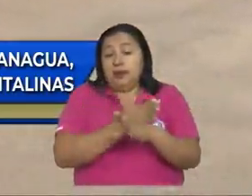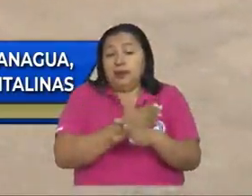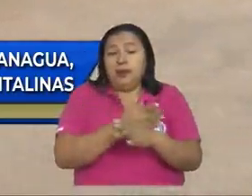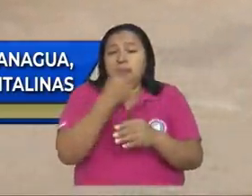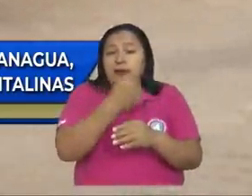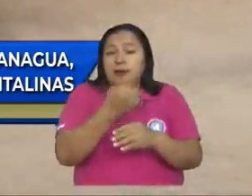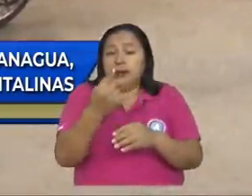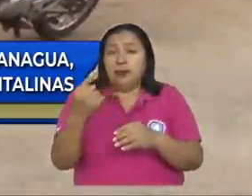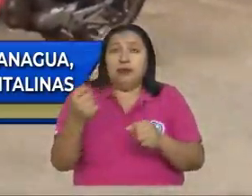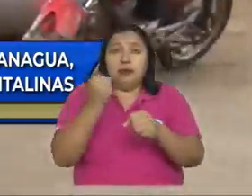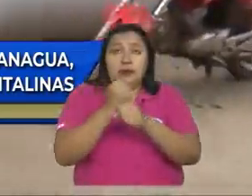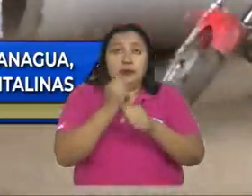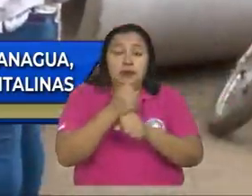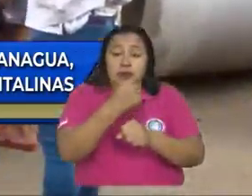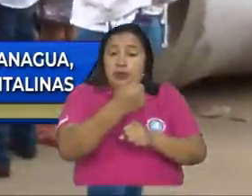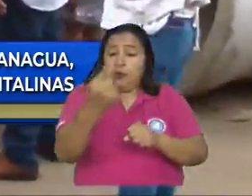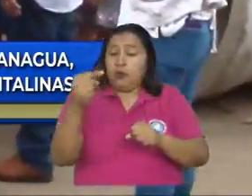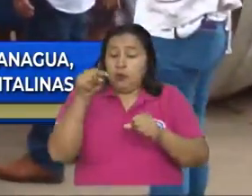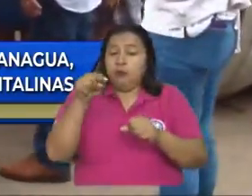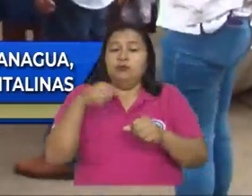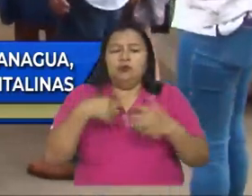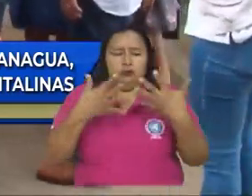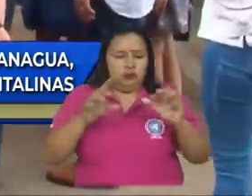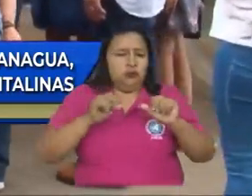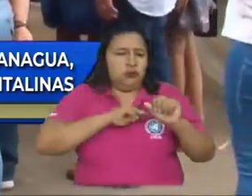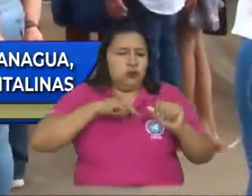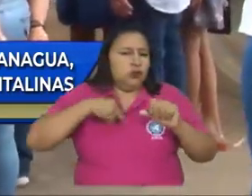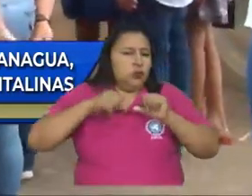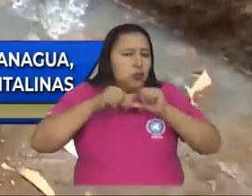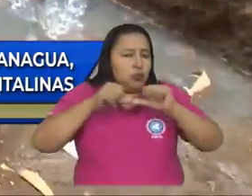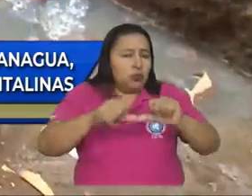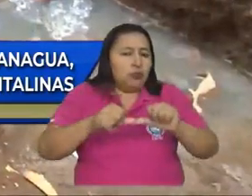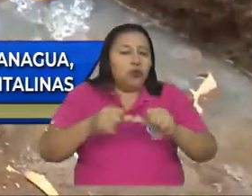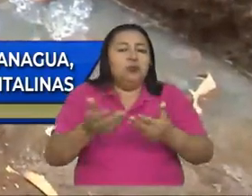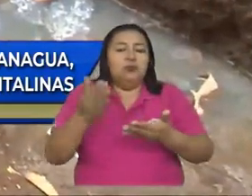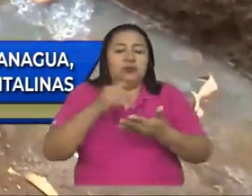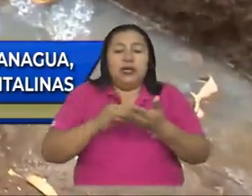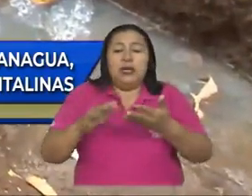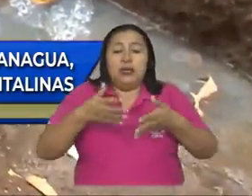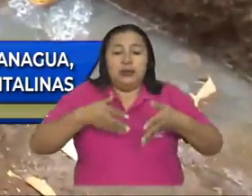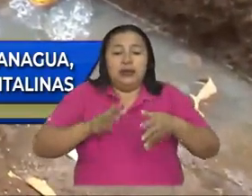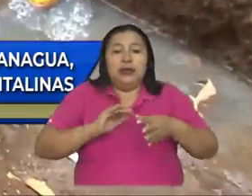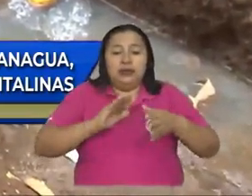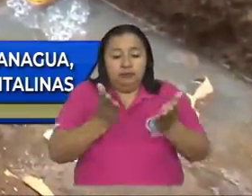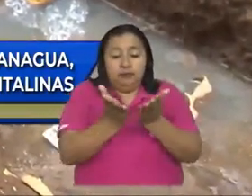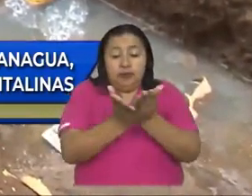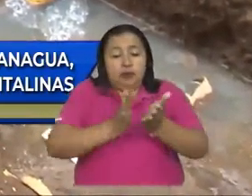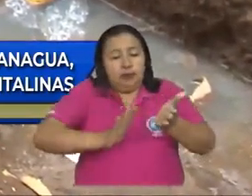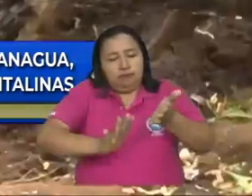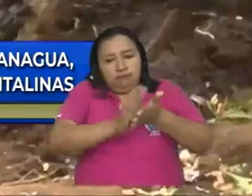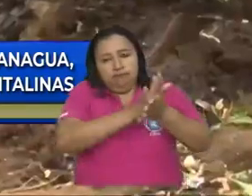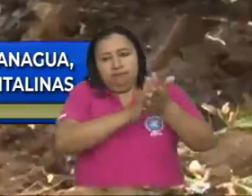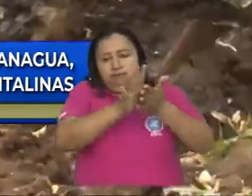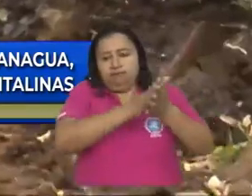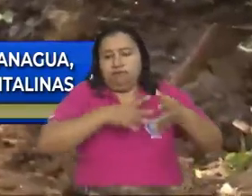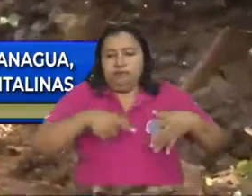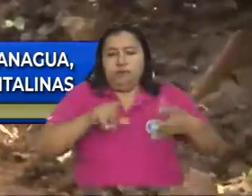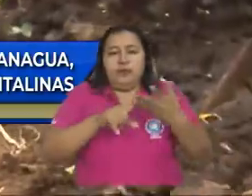una en esta obra nosotros continuamos, por ejemplo, revestimientos de cauce. Nosotros tenemos